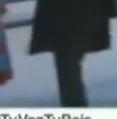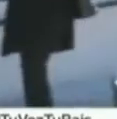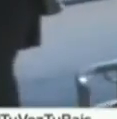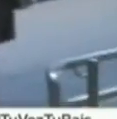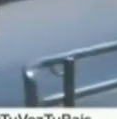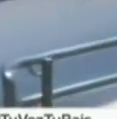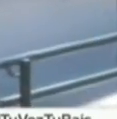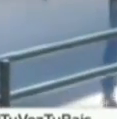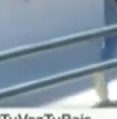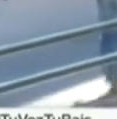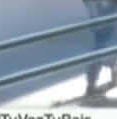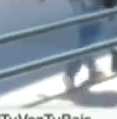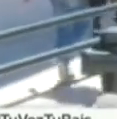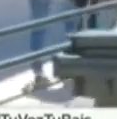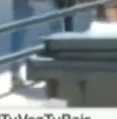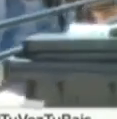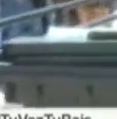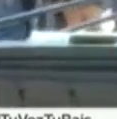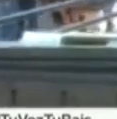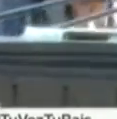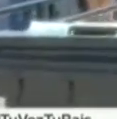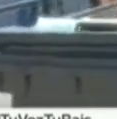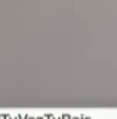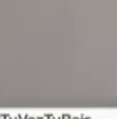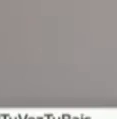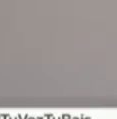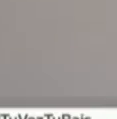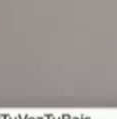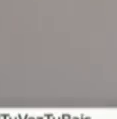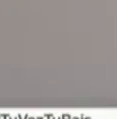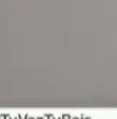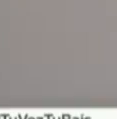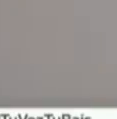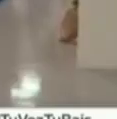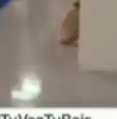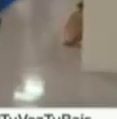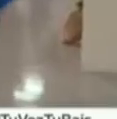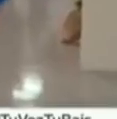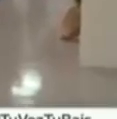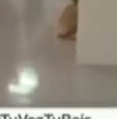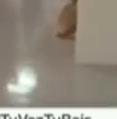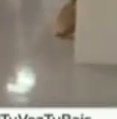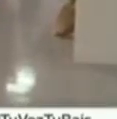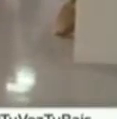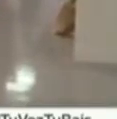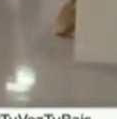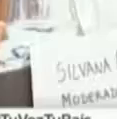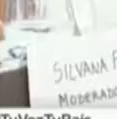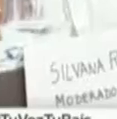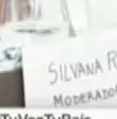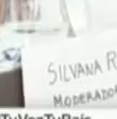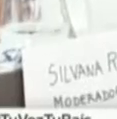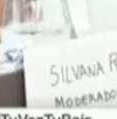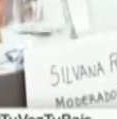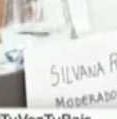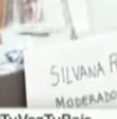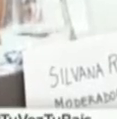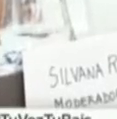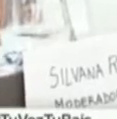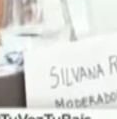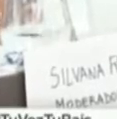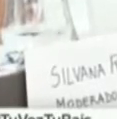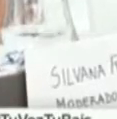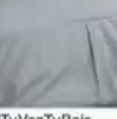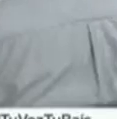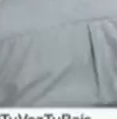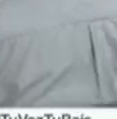sostenible organizada por las Naciones Unidas. En los exteriores de la Casa de la Cultura, ahora sede de este encuentro mundial, cientos de ciudadanos